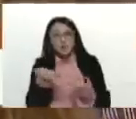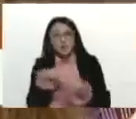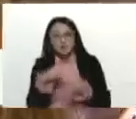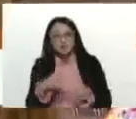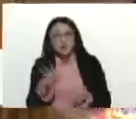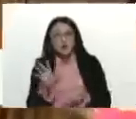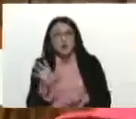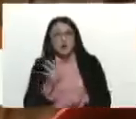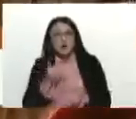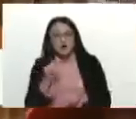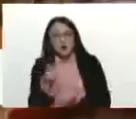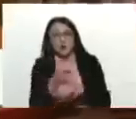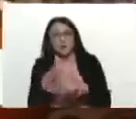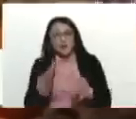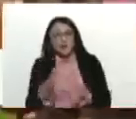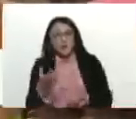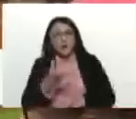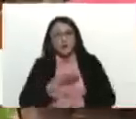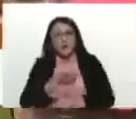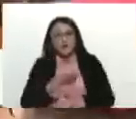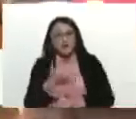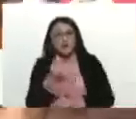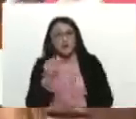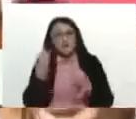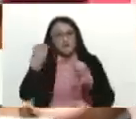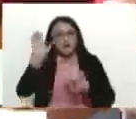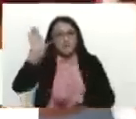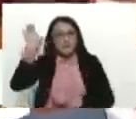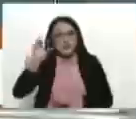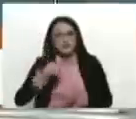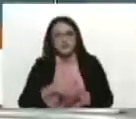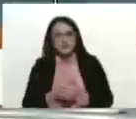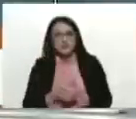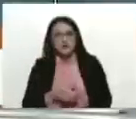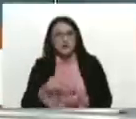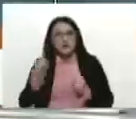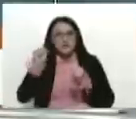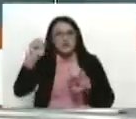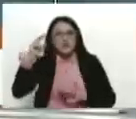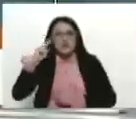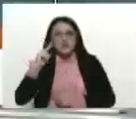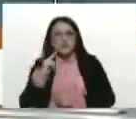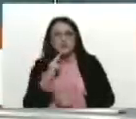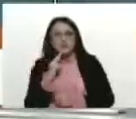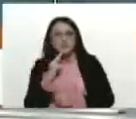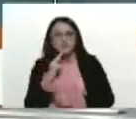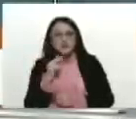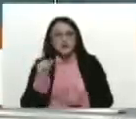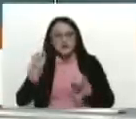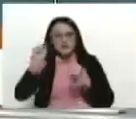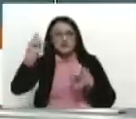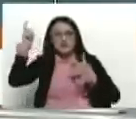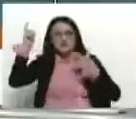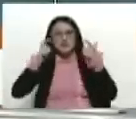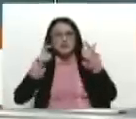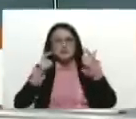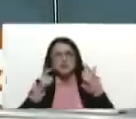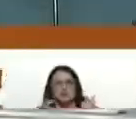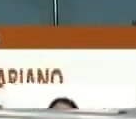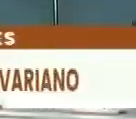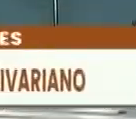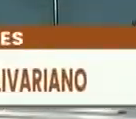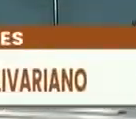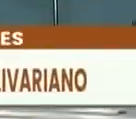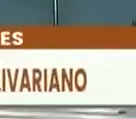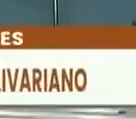tenemos gobernadores tenemos alcaldes Y tenemos al pueblo que viva la patria que viva Bolívar que viva Chávez viva